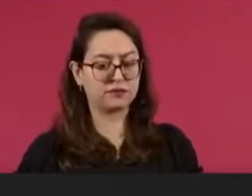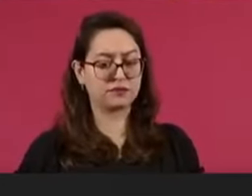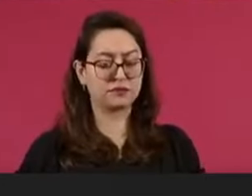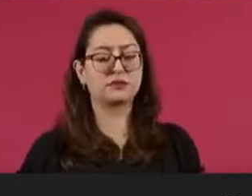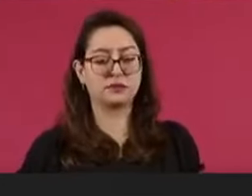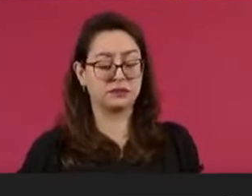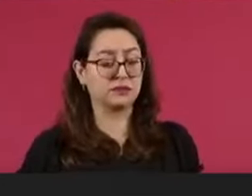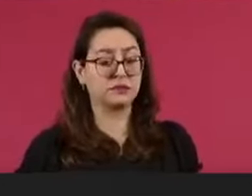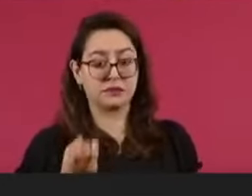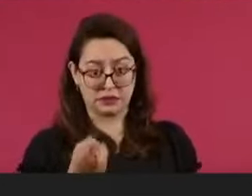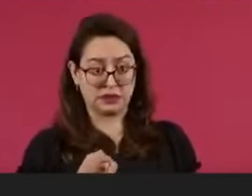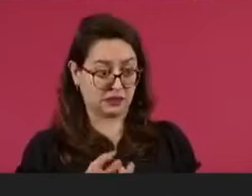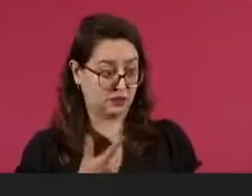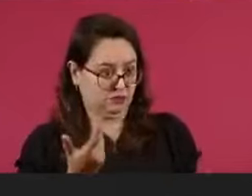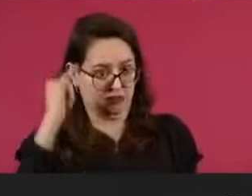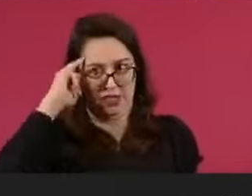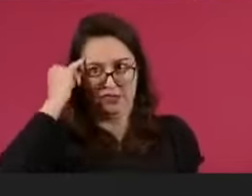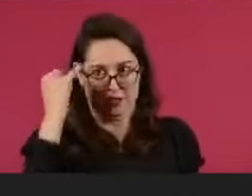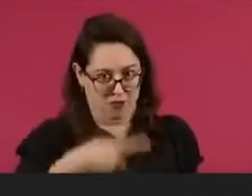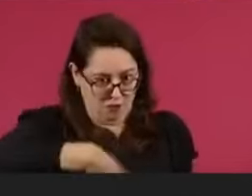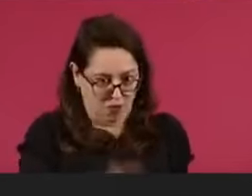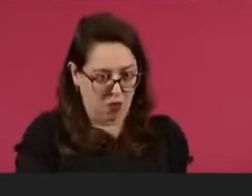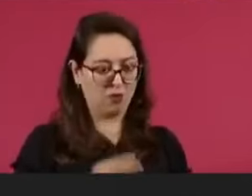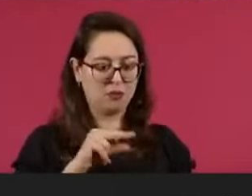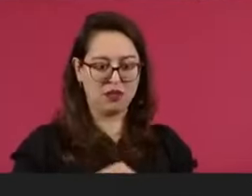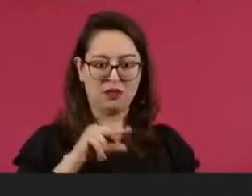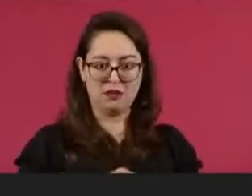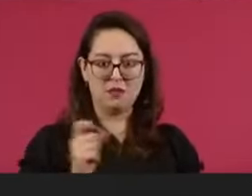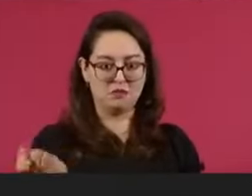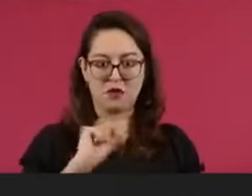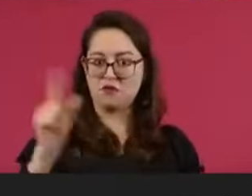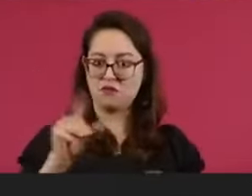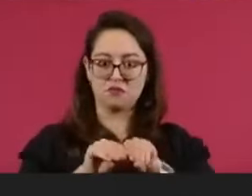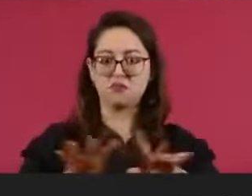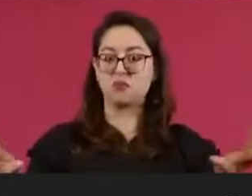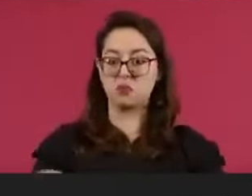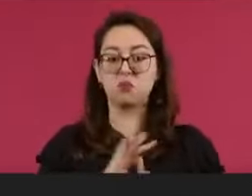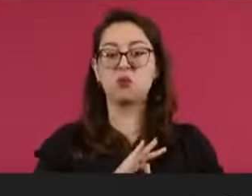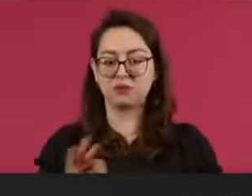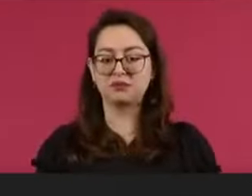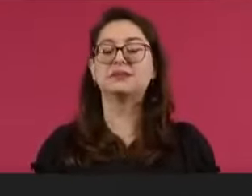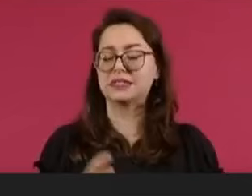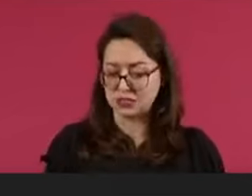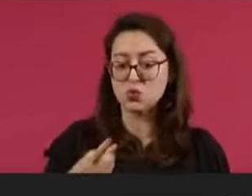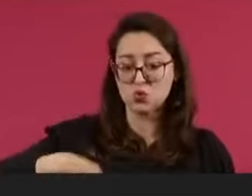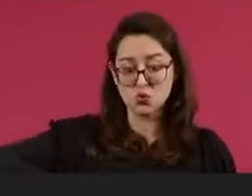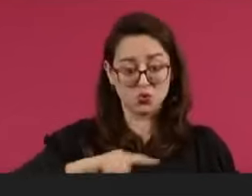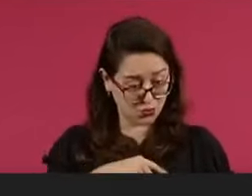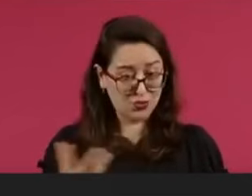y compartirle al mundo entero este modelo de medicina que es la medicina tradicional mexicana. Sí, ya lo estamos